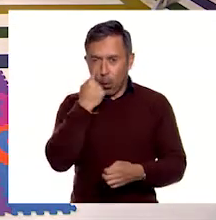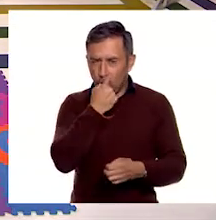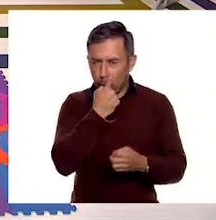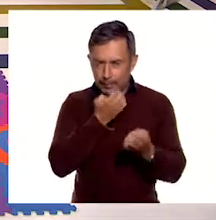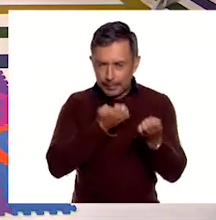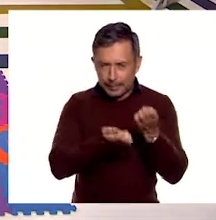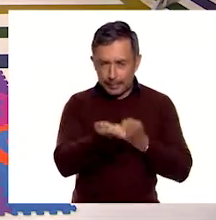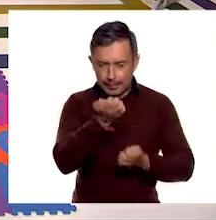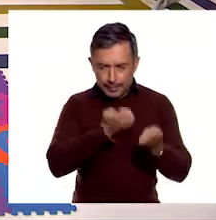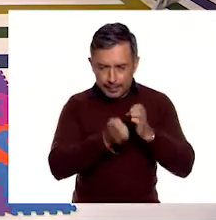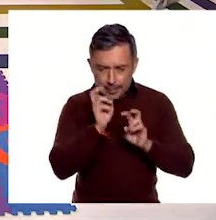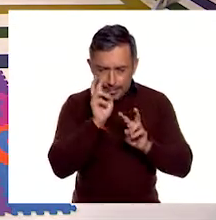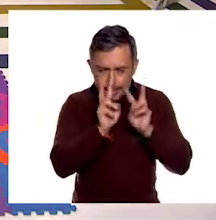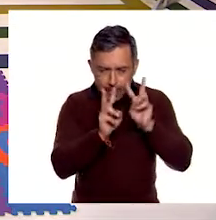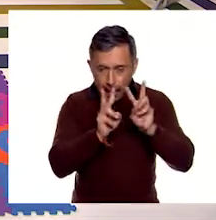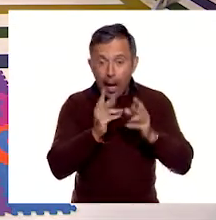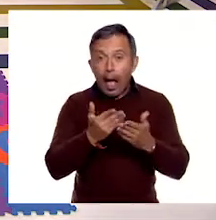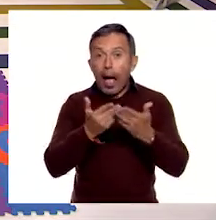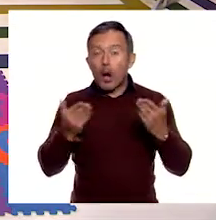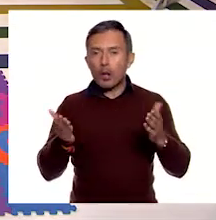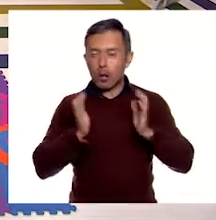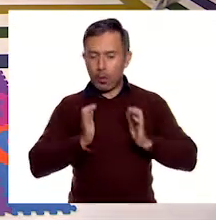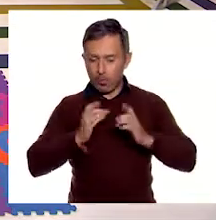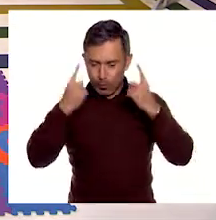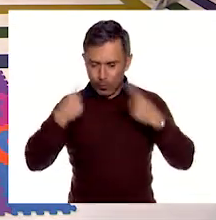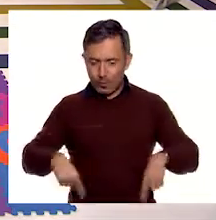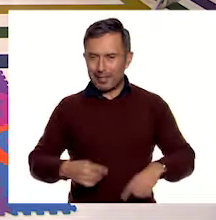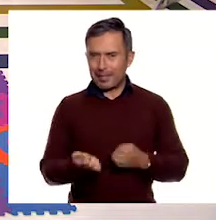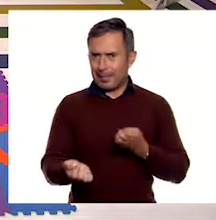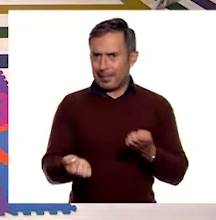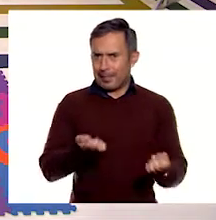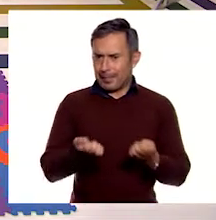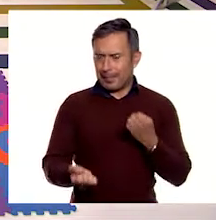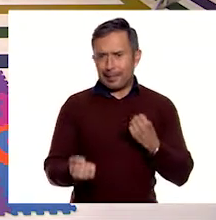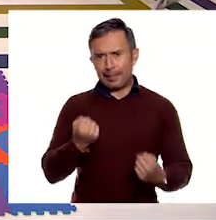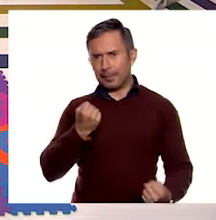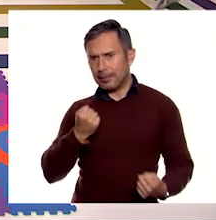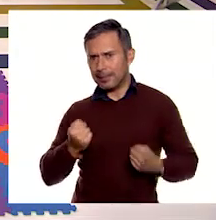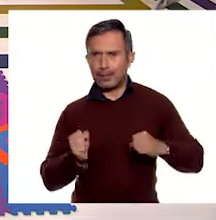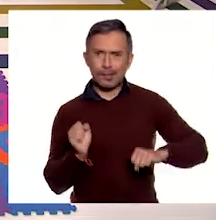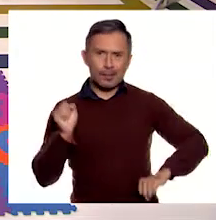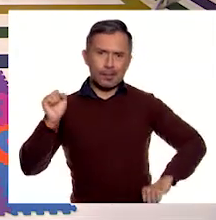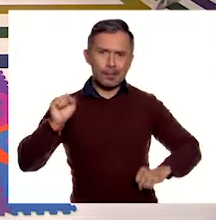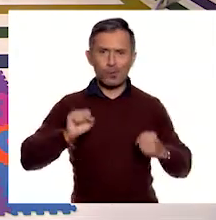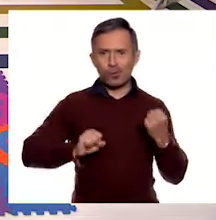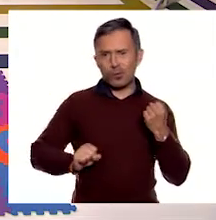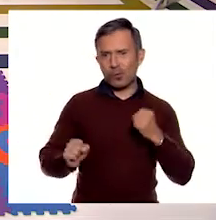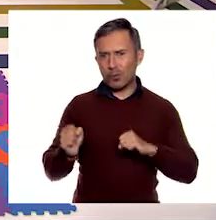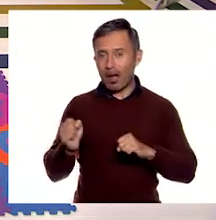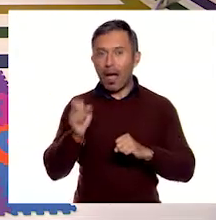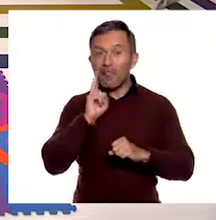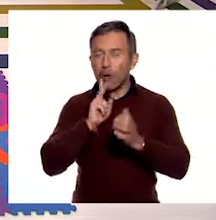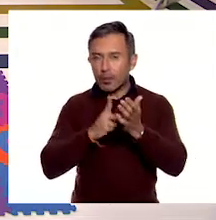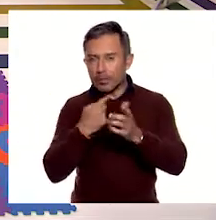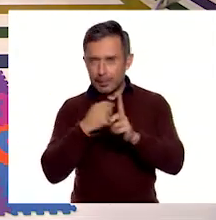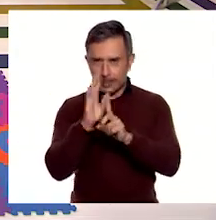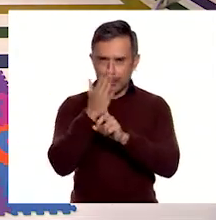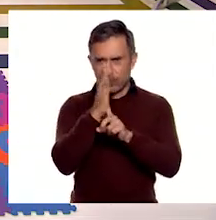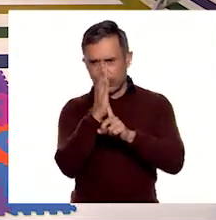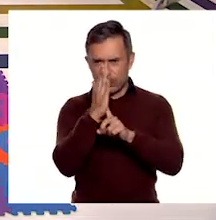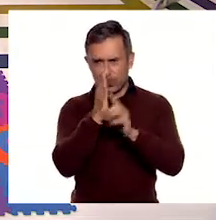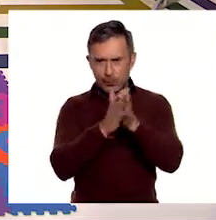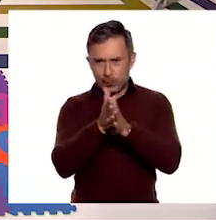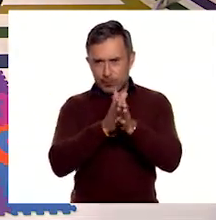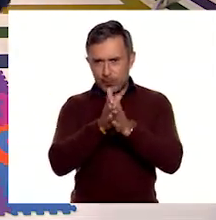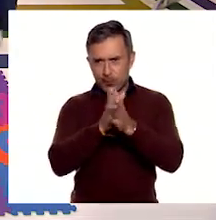pero ahora vamos a ejercitar el cuerpo. Vamos a hacer otra vez nuestras ilusiones. A ver si